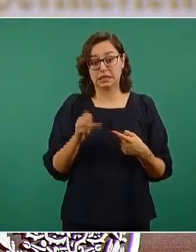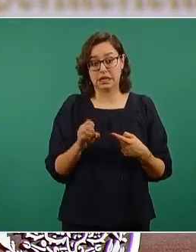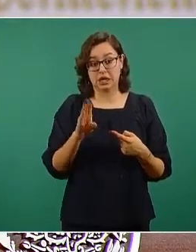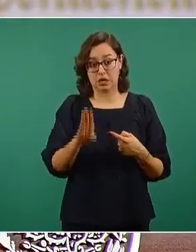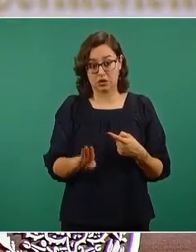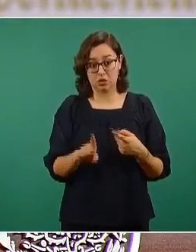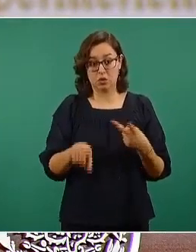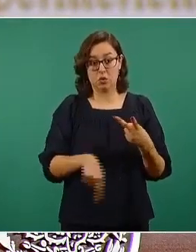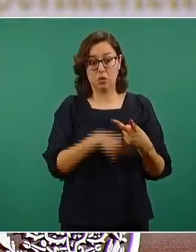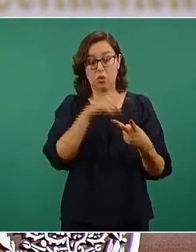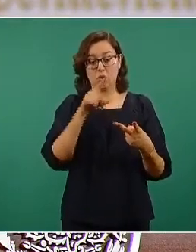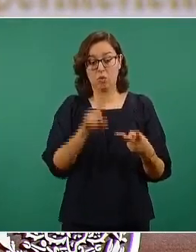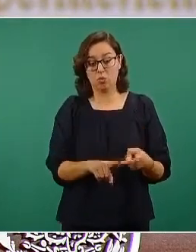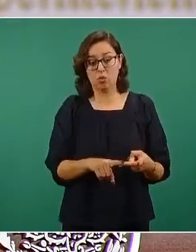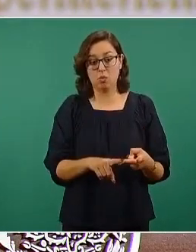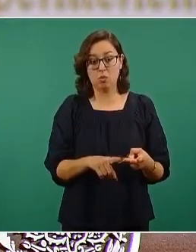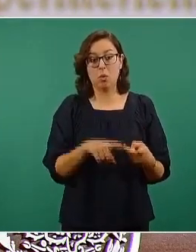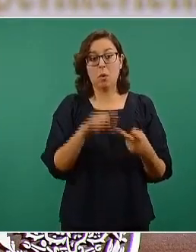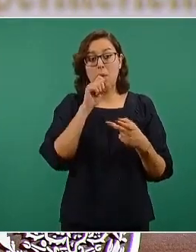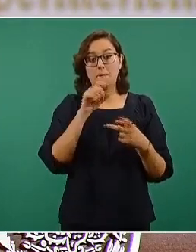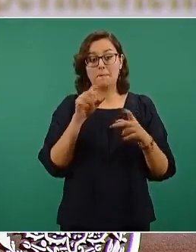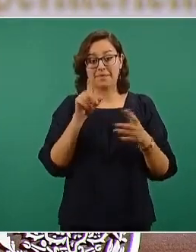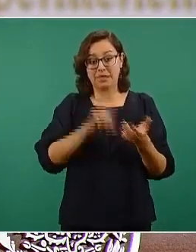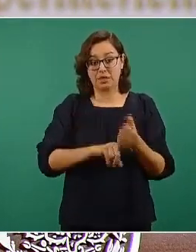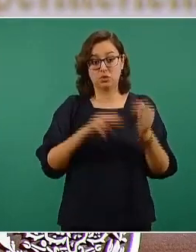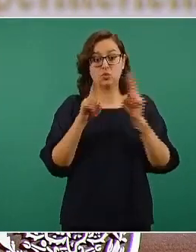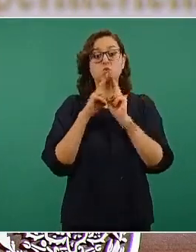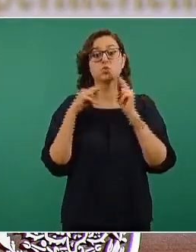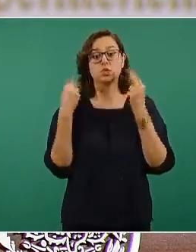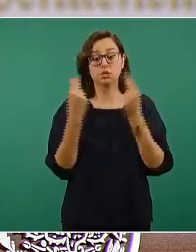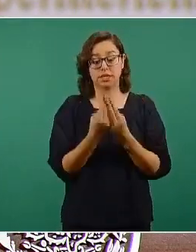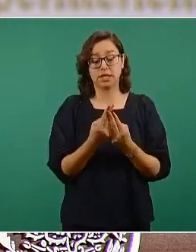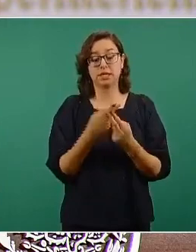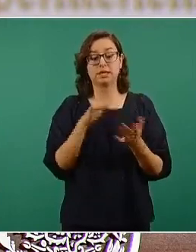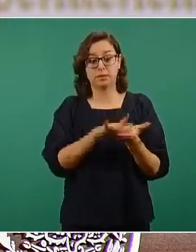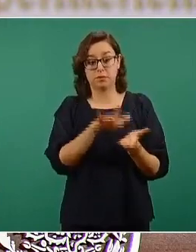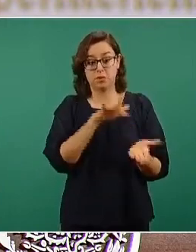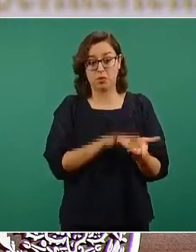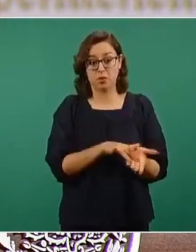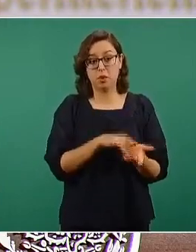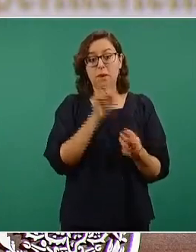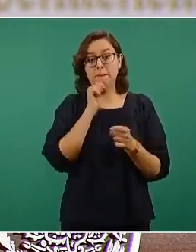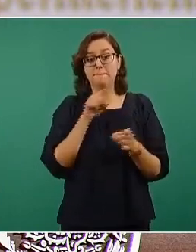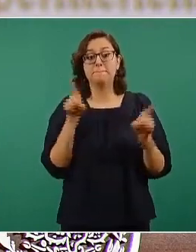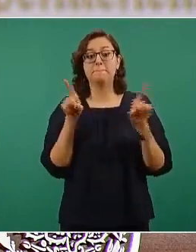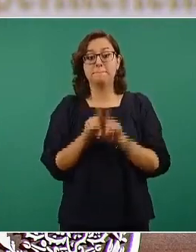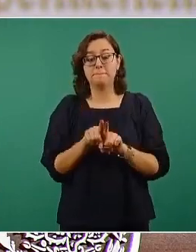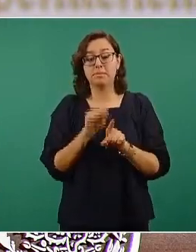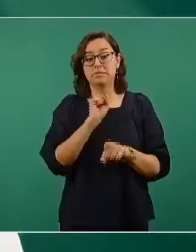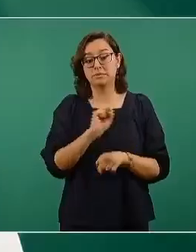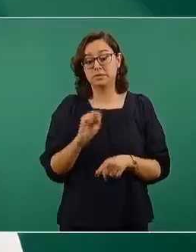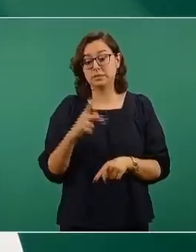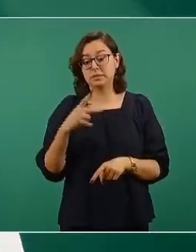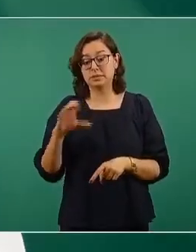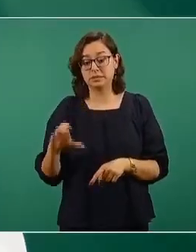a través de la Unidad de Apoyo al Sistema de Justicia, la Secretaría de Seguridad Pública y la Procuraduría Federal para